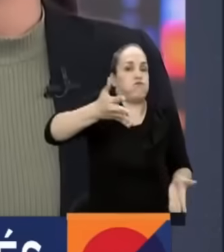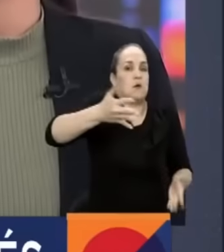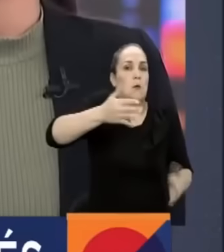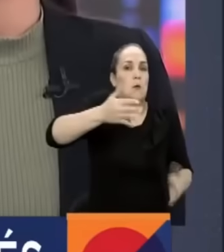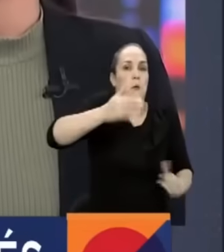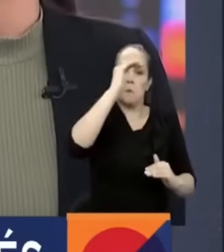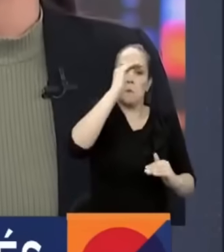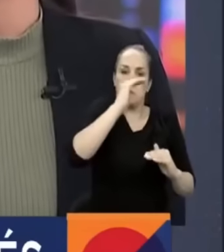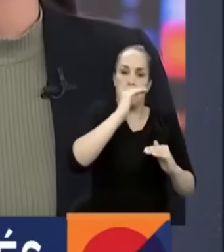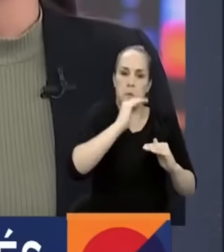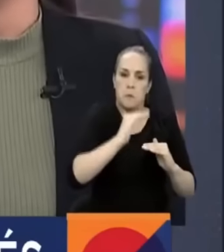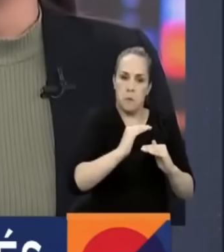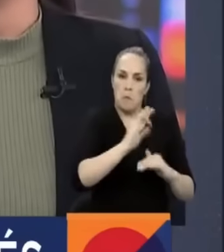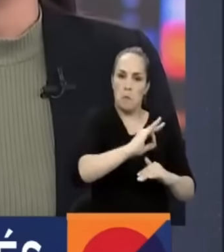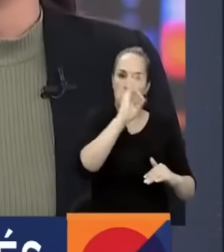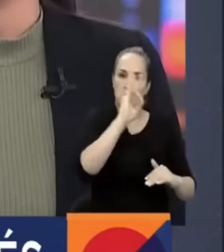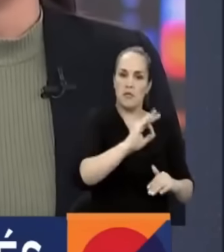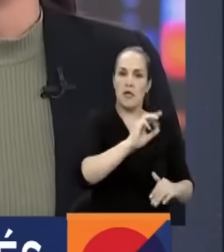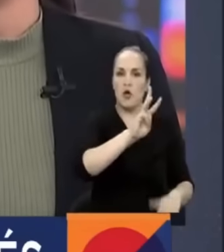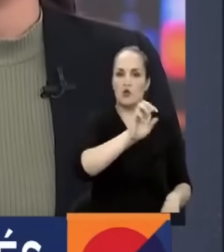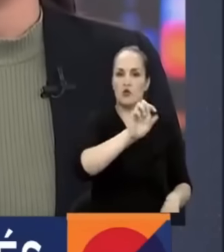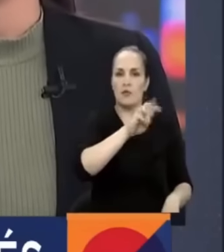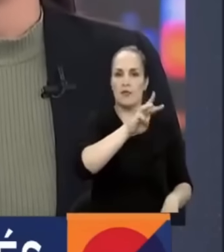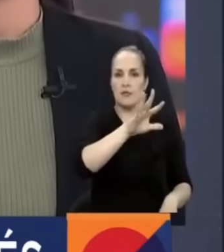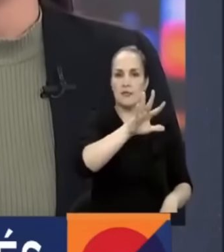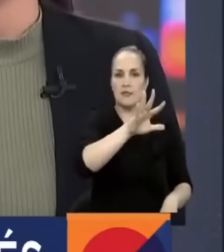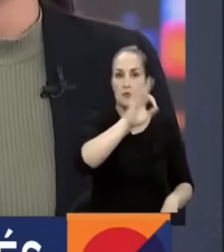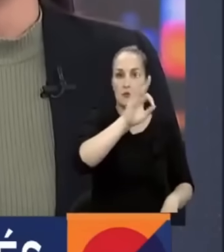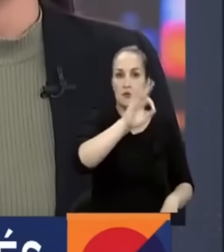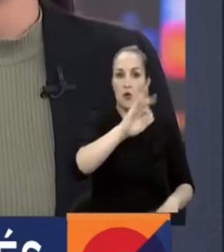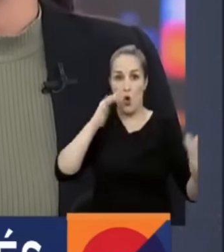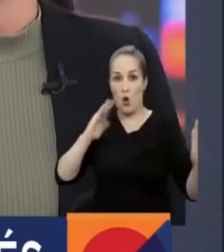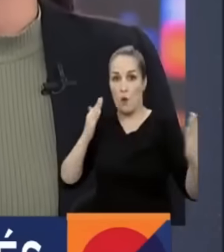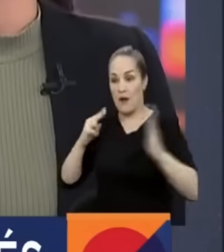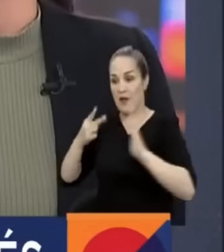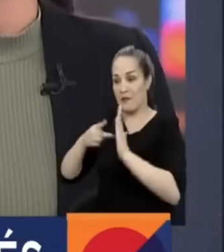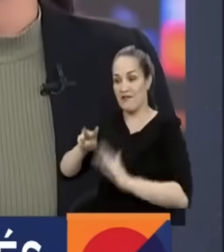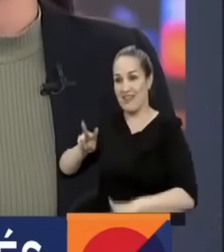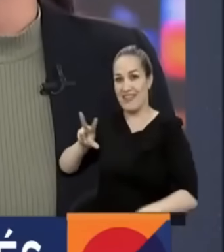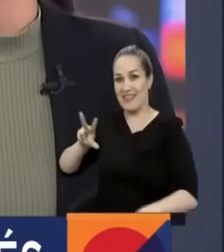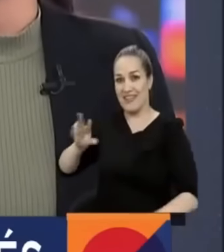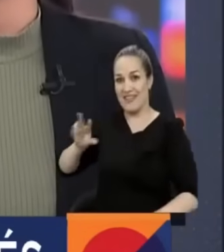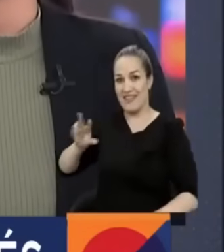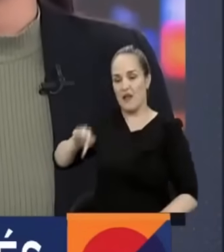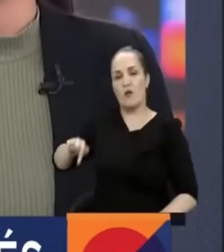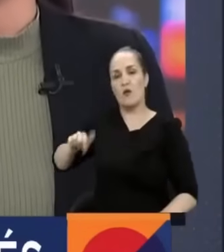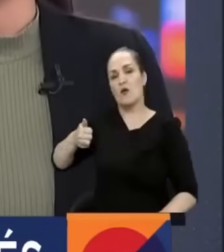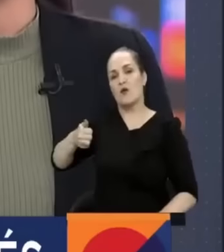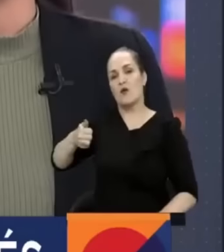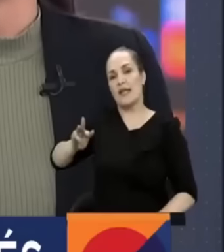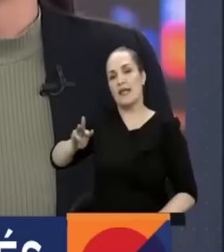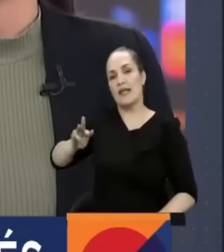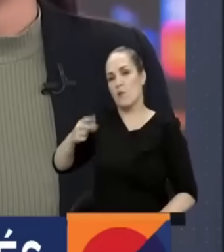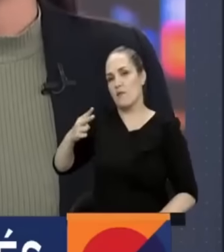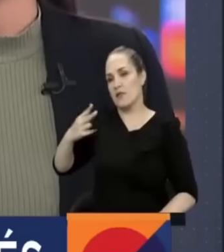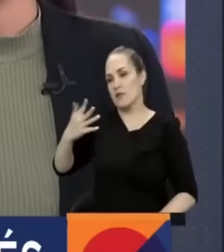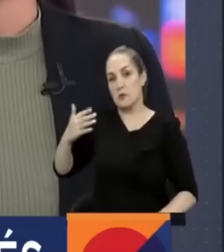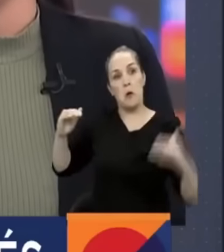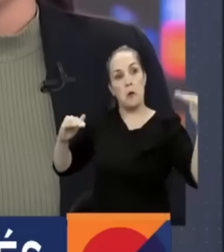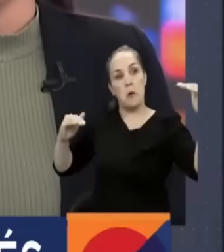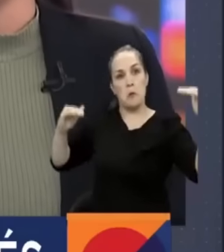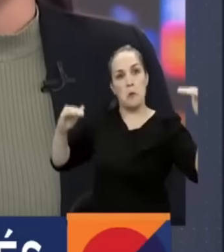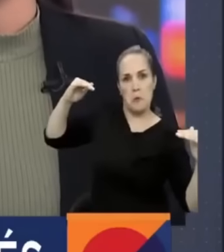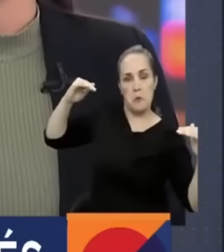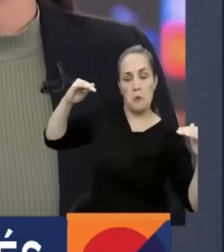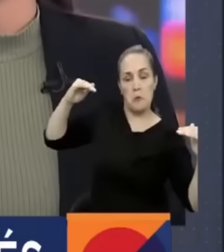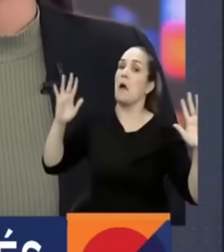Esto representa una disminución significativa si se compara con enero de 2023, cuando se ubicó en 13,25%. Por esos